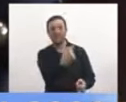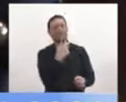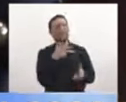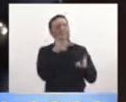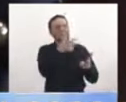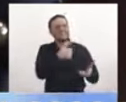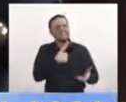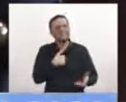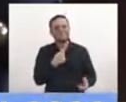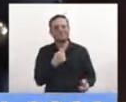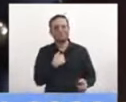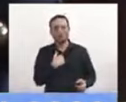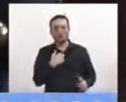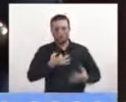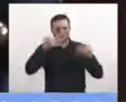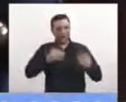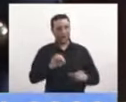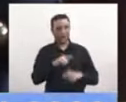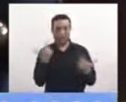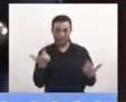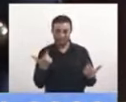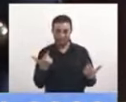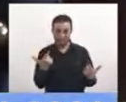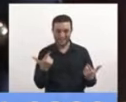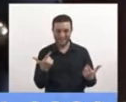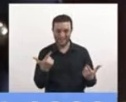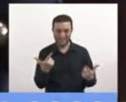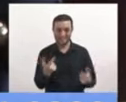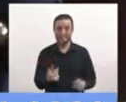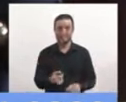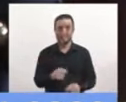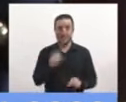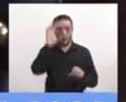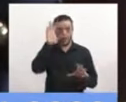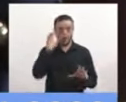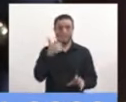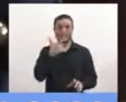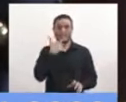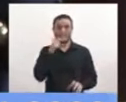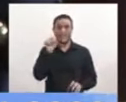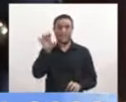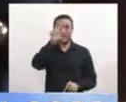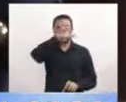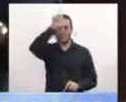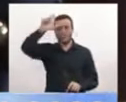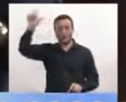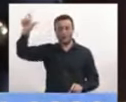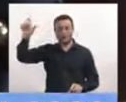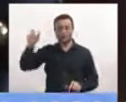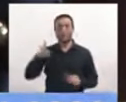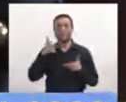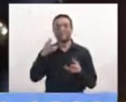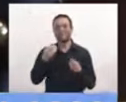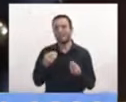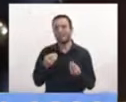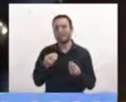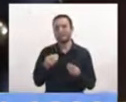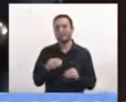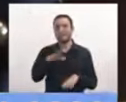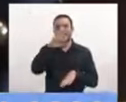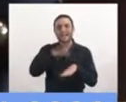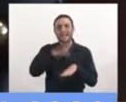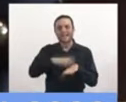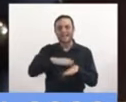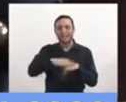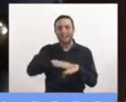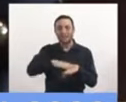Porque lo que decía el senador por Formosa es que la responsabilidad del virus en la